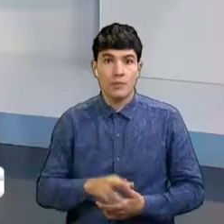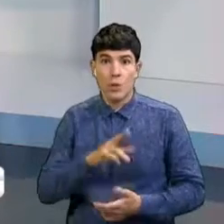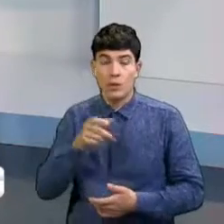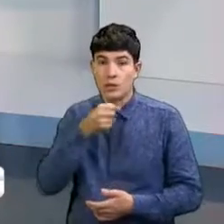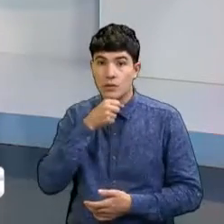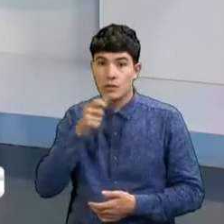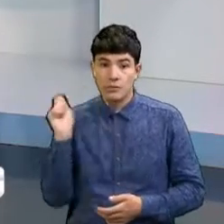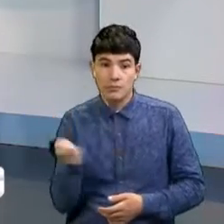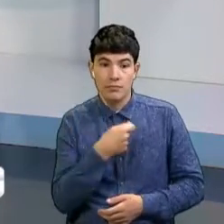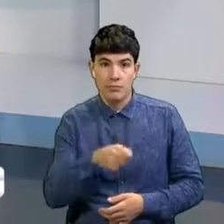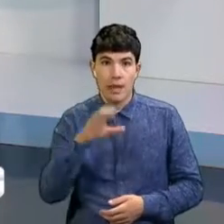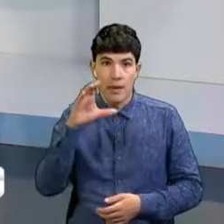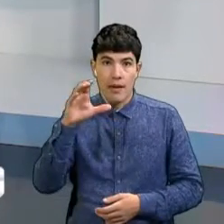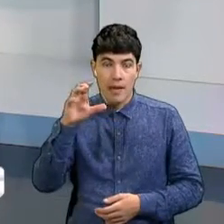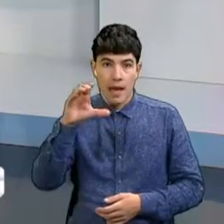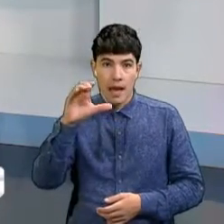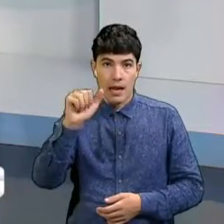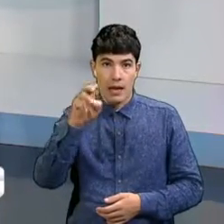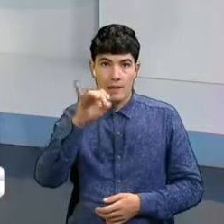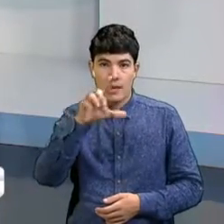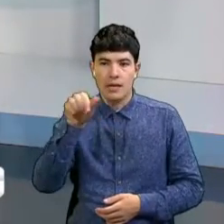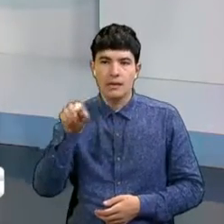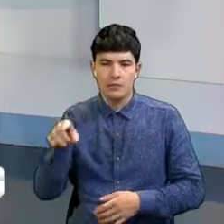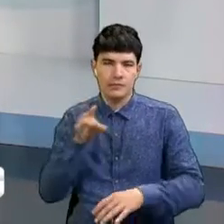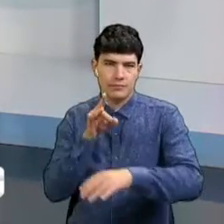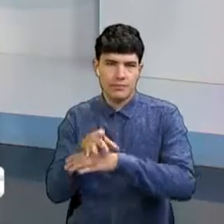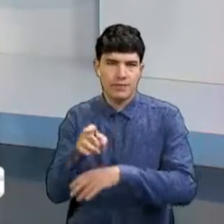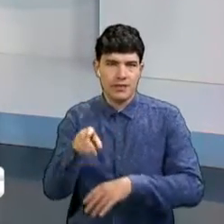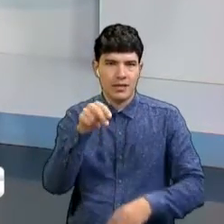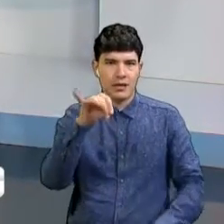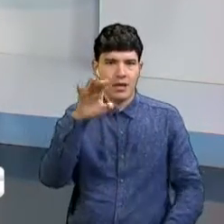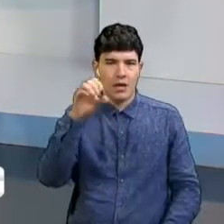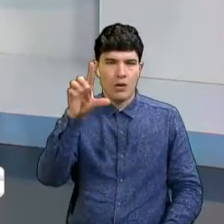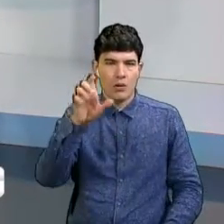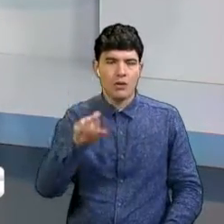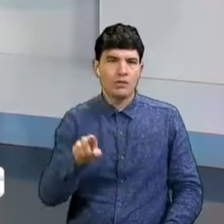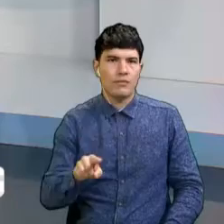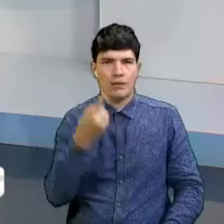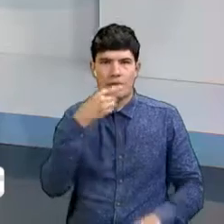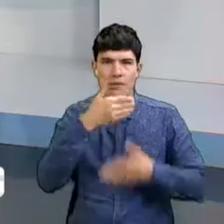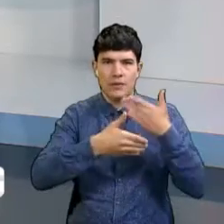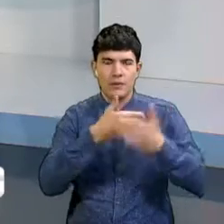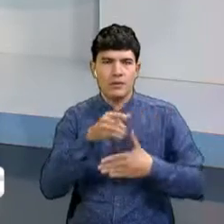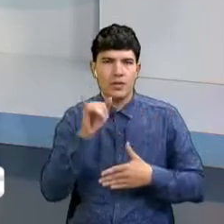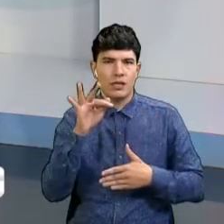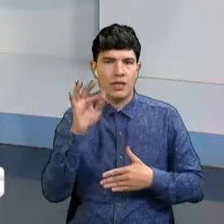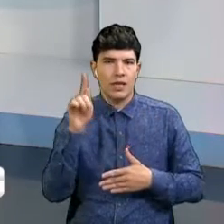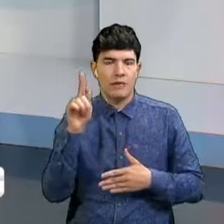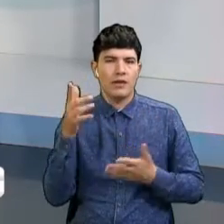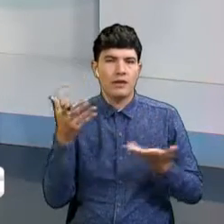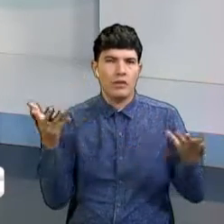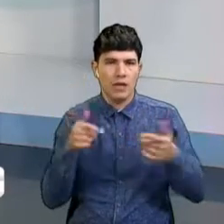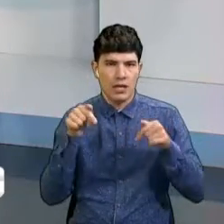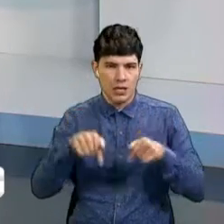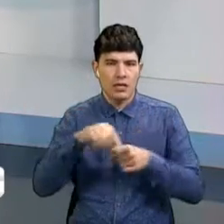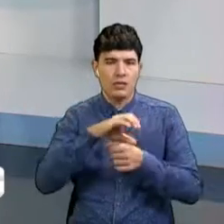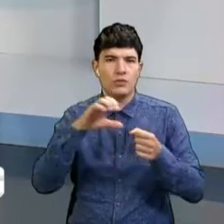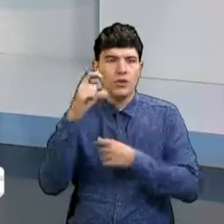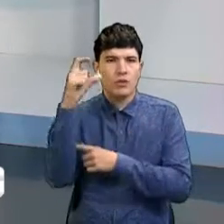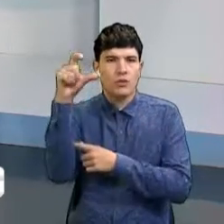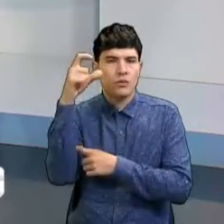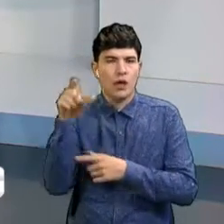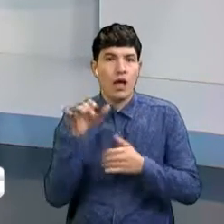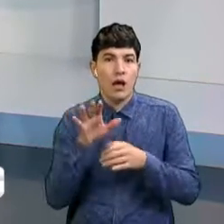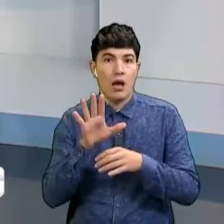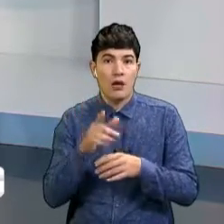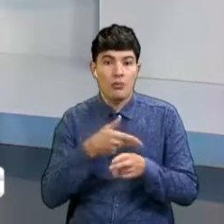tenista cucuteña maría camila osorio venció a su similar nicole bueno en la primera ronda del torneo de tenis y tiene fe que se cumpla por estos días en la ciudad de cúcuta y